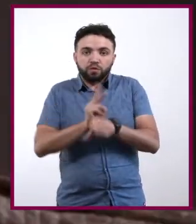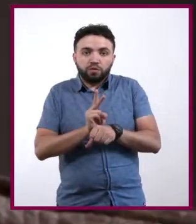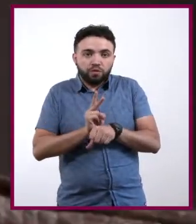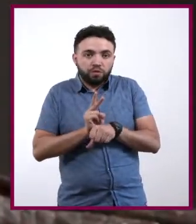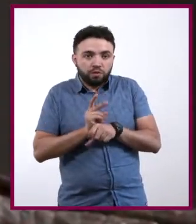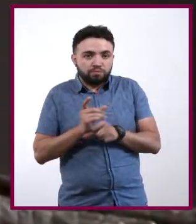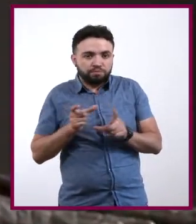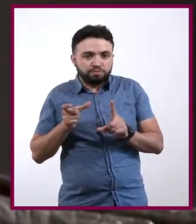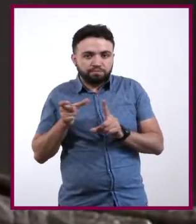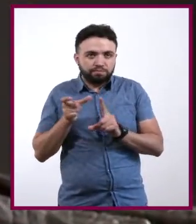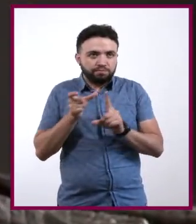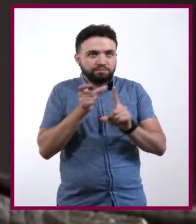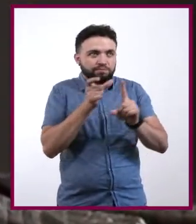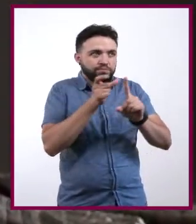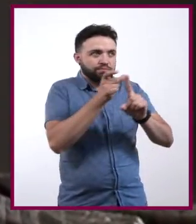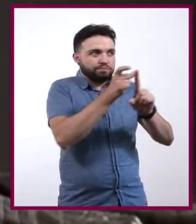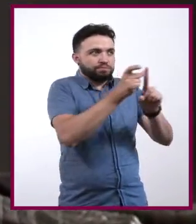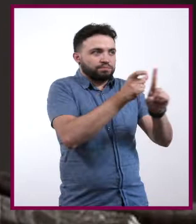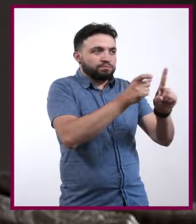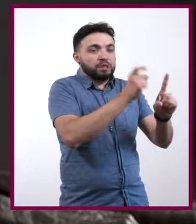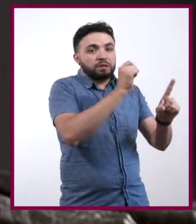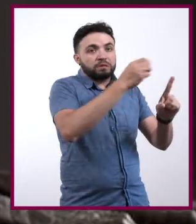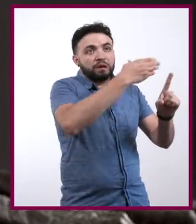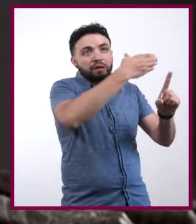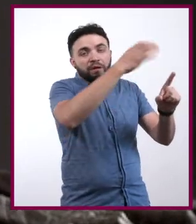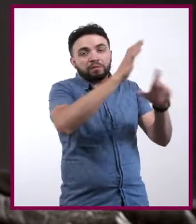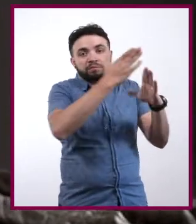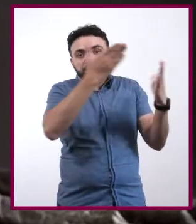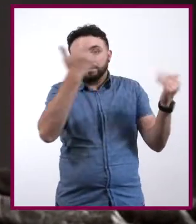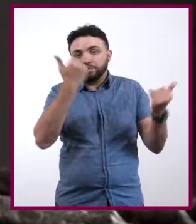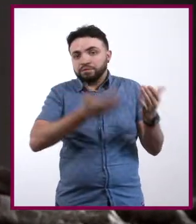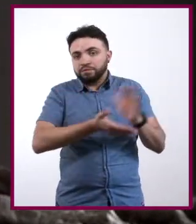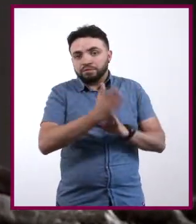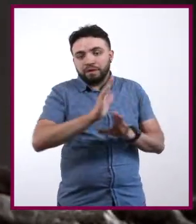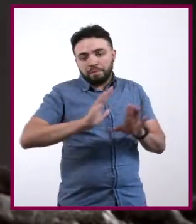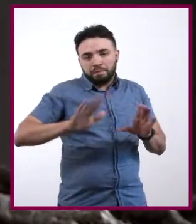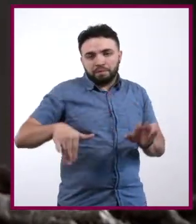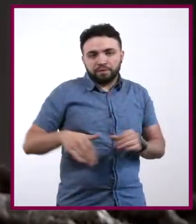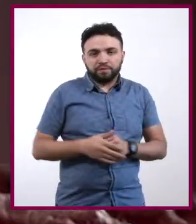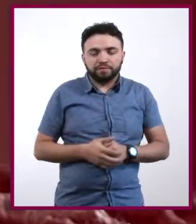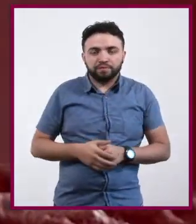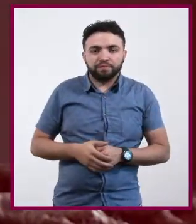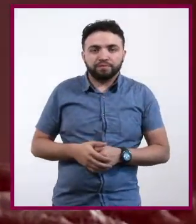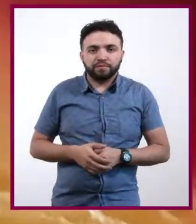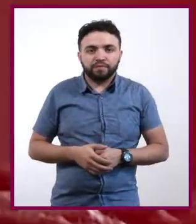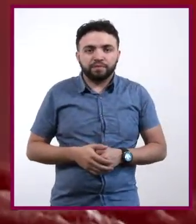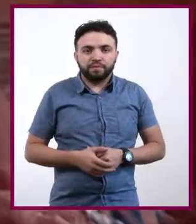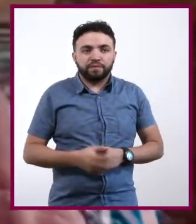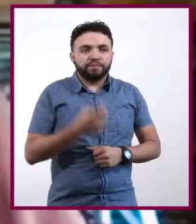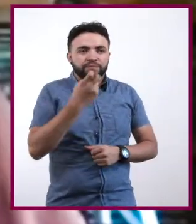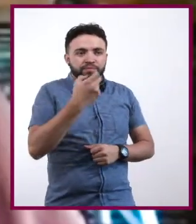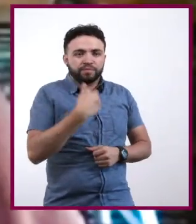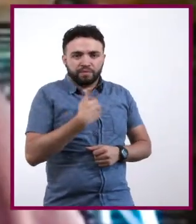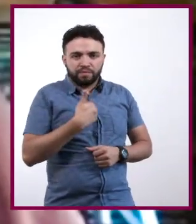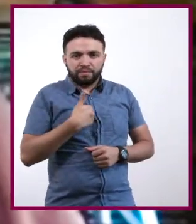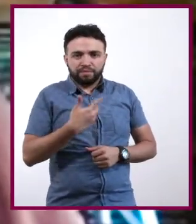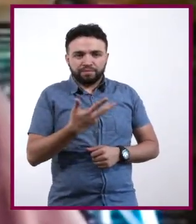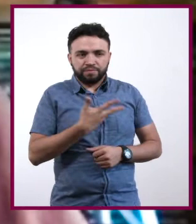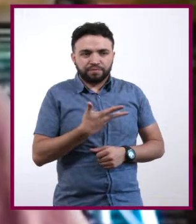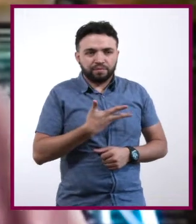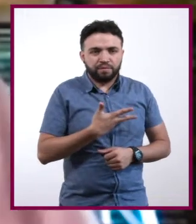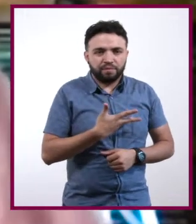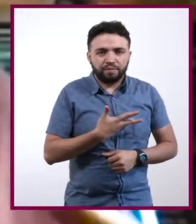su dueño, ¿no? Y en ese aspecto, la evidencia que los arqueólogos tenemos para